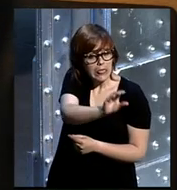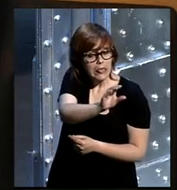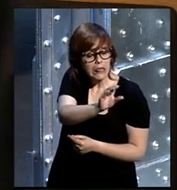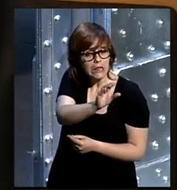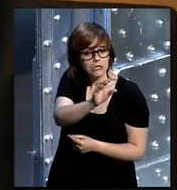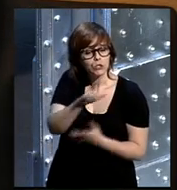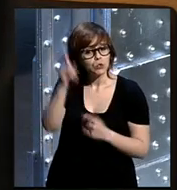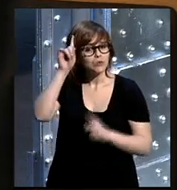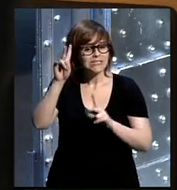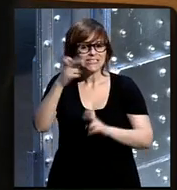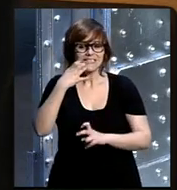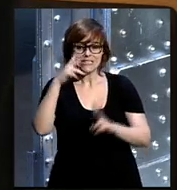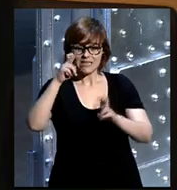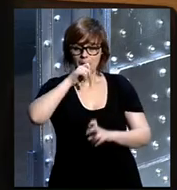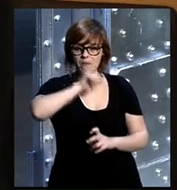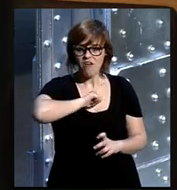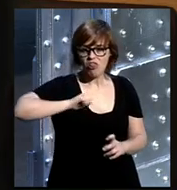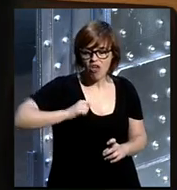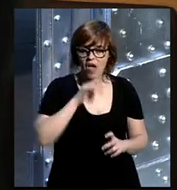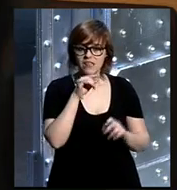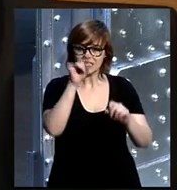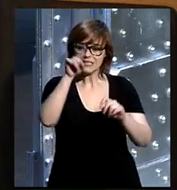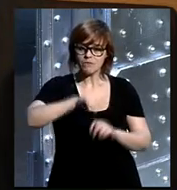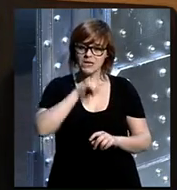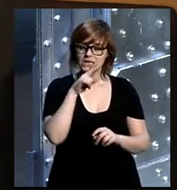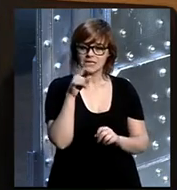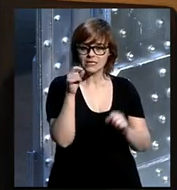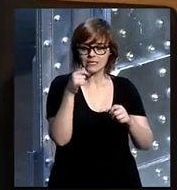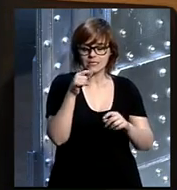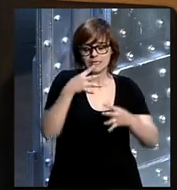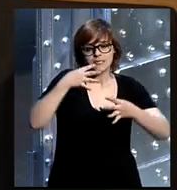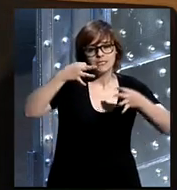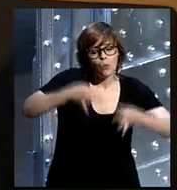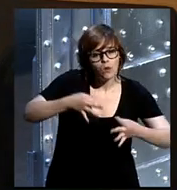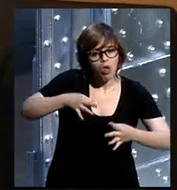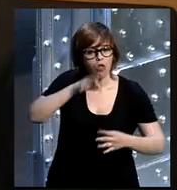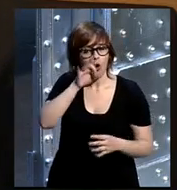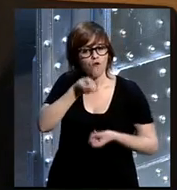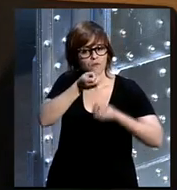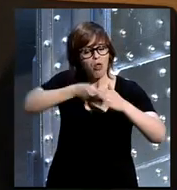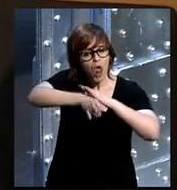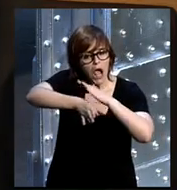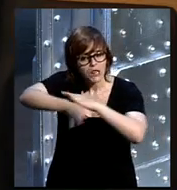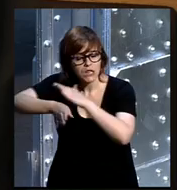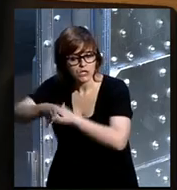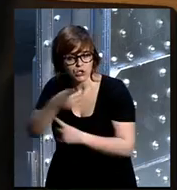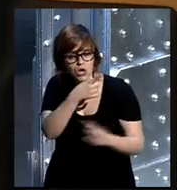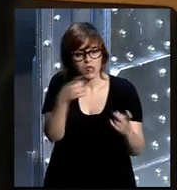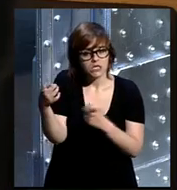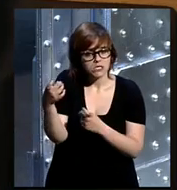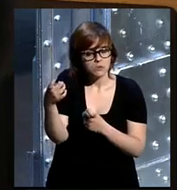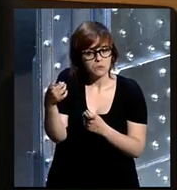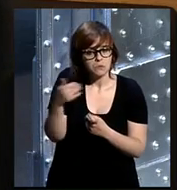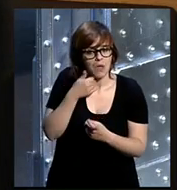problema de la privacidad y de la seguridad del acceso a esa información de una manera conjunta en una red que